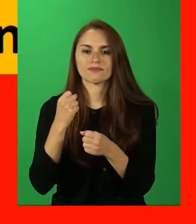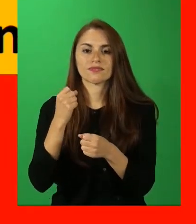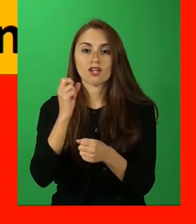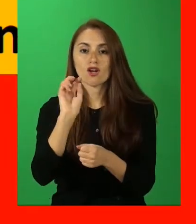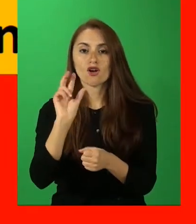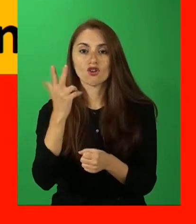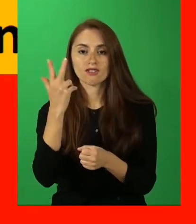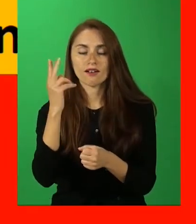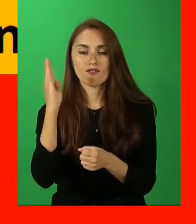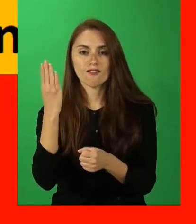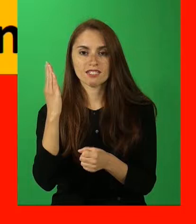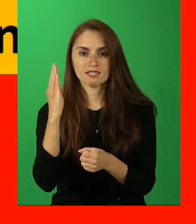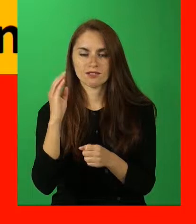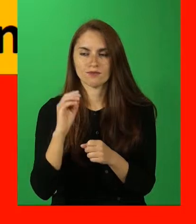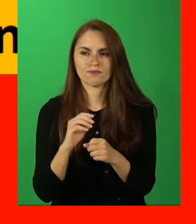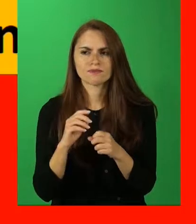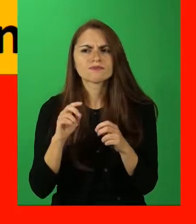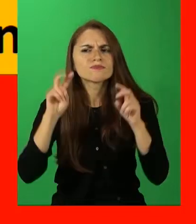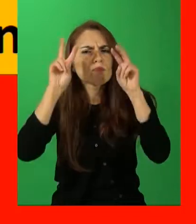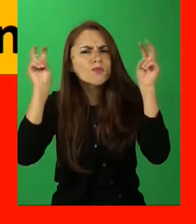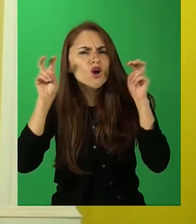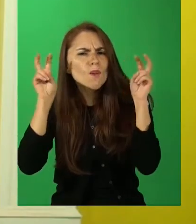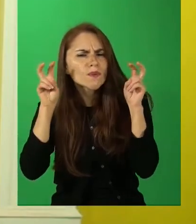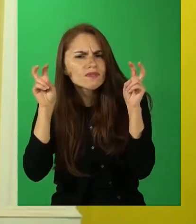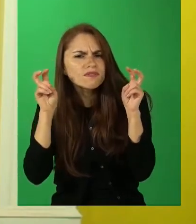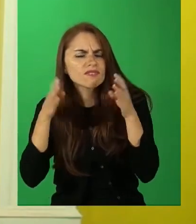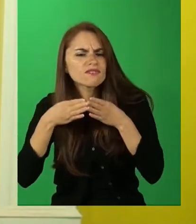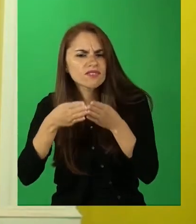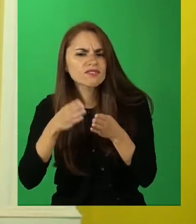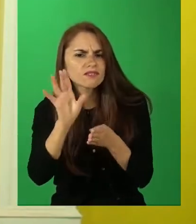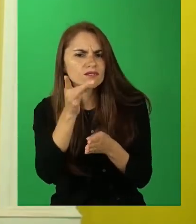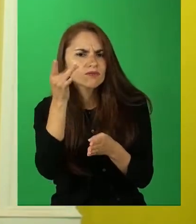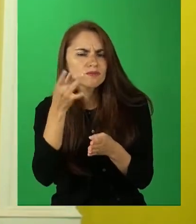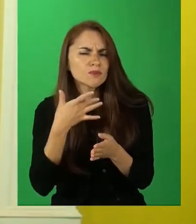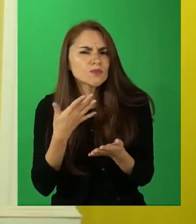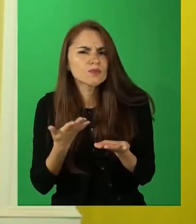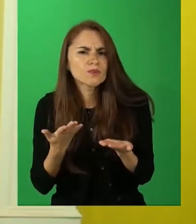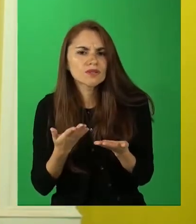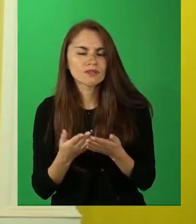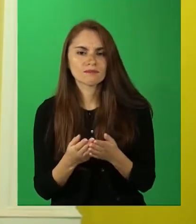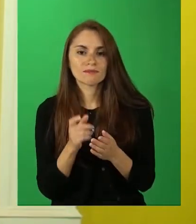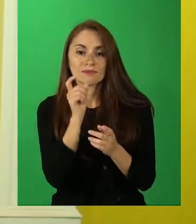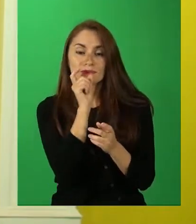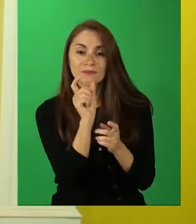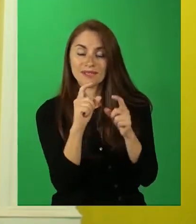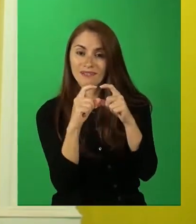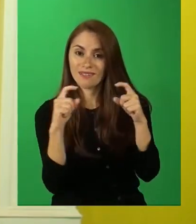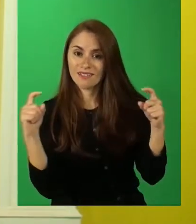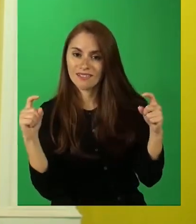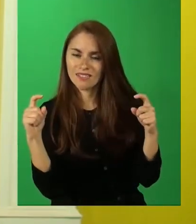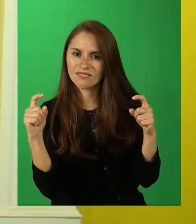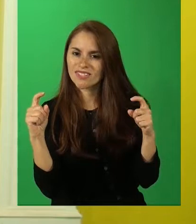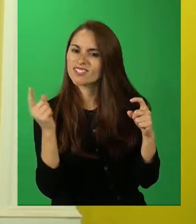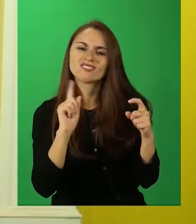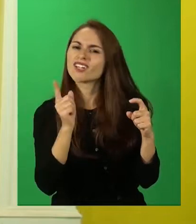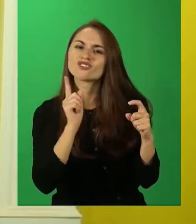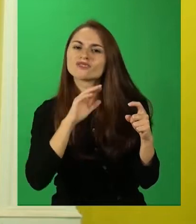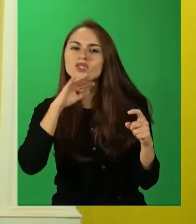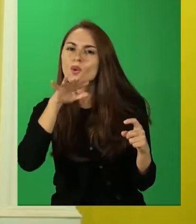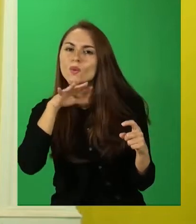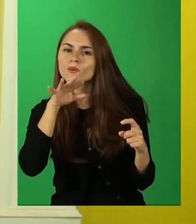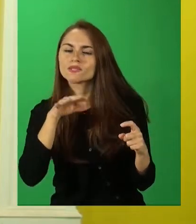básico. Está entre comillas, ¿por qué? Porque este término, esta palabra, ya no se debe